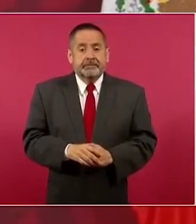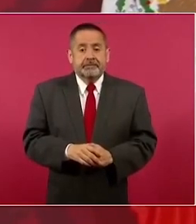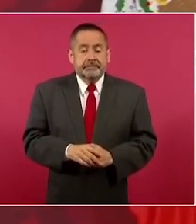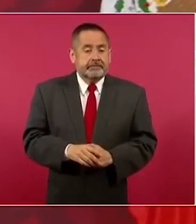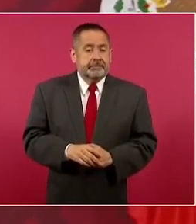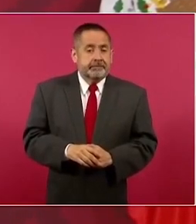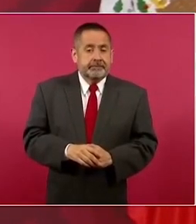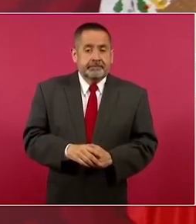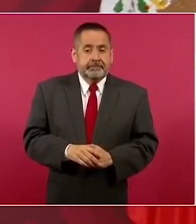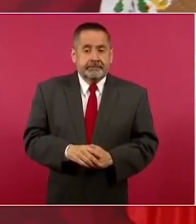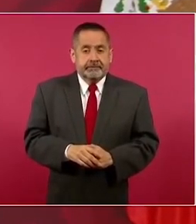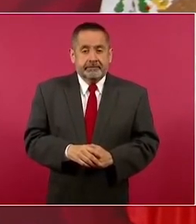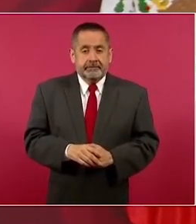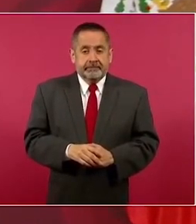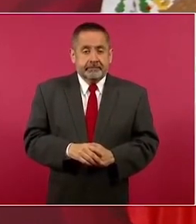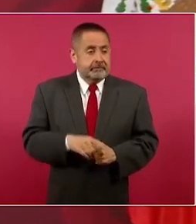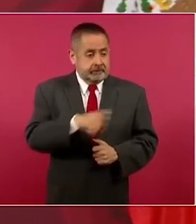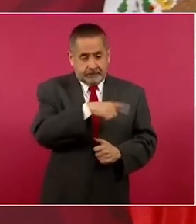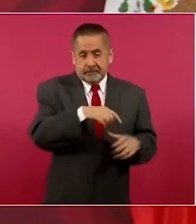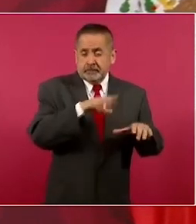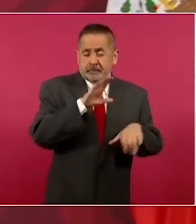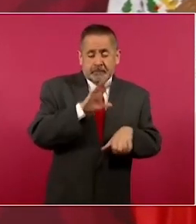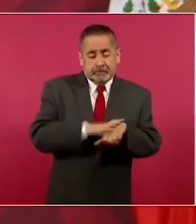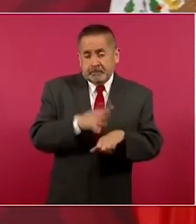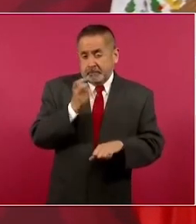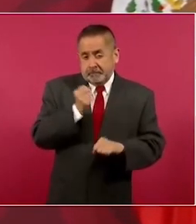a lanzar más fuerte.